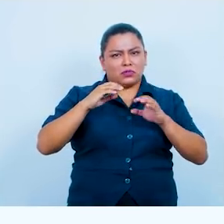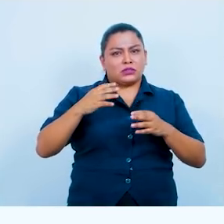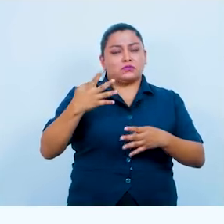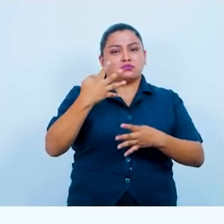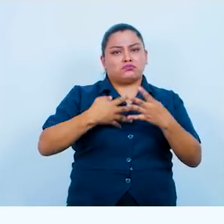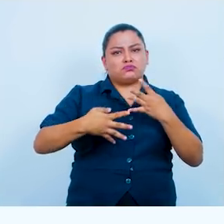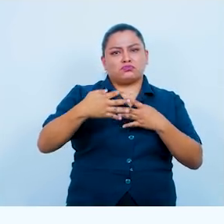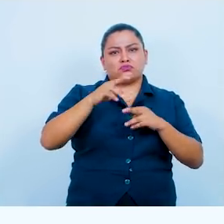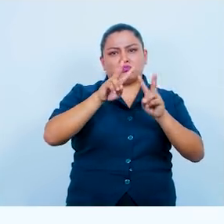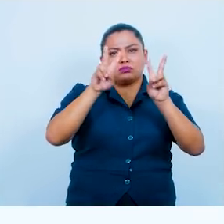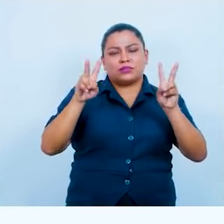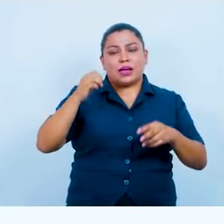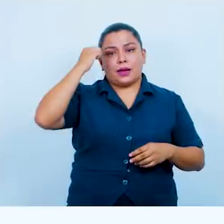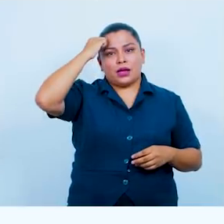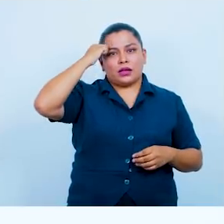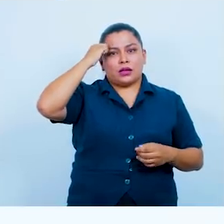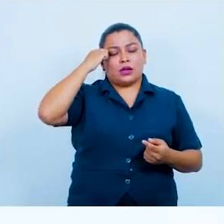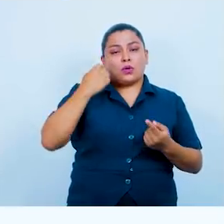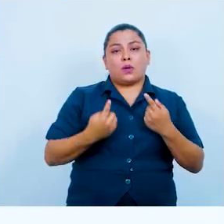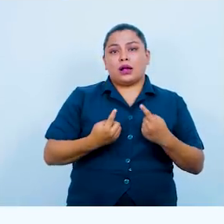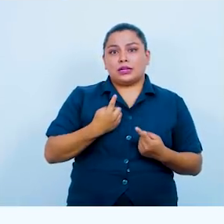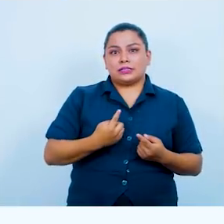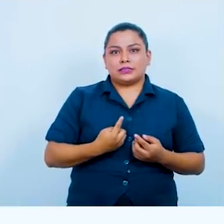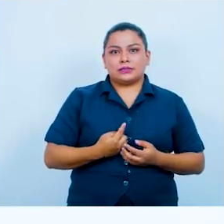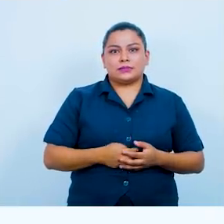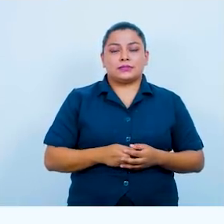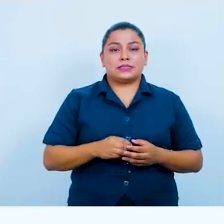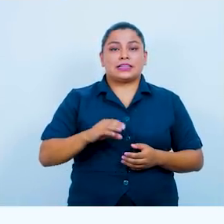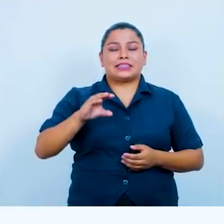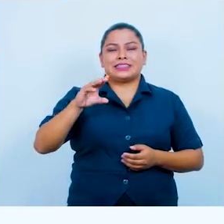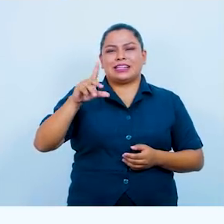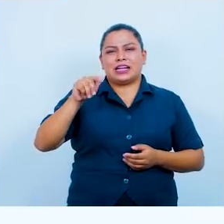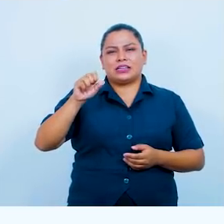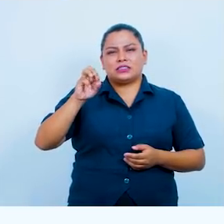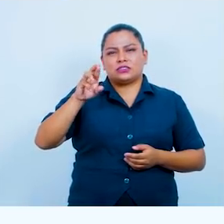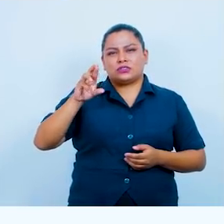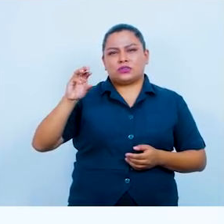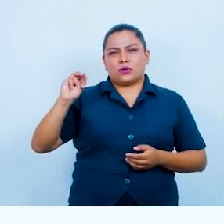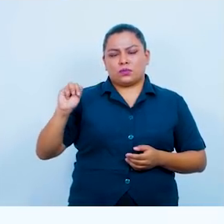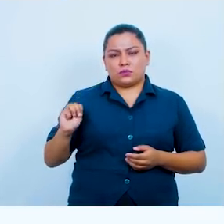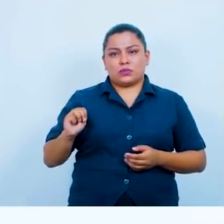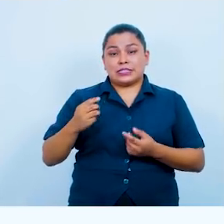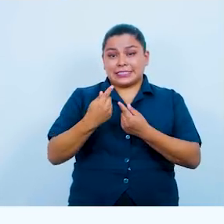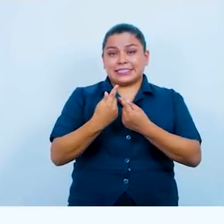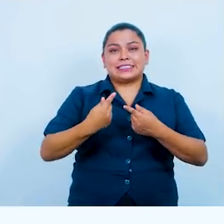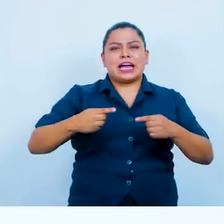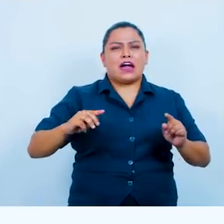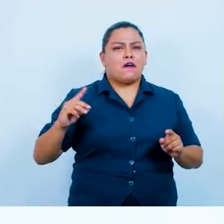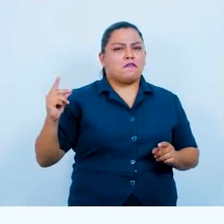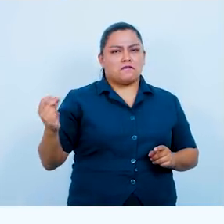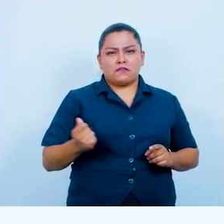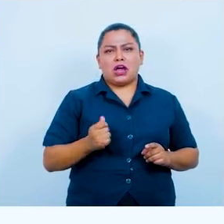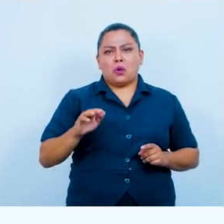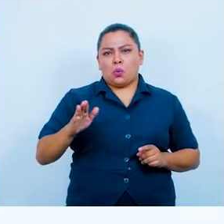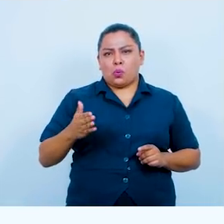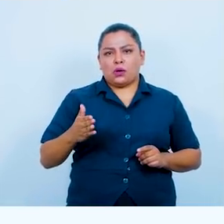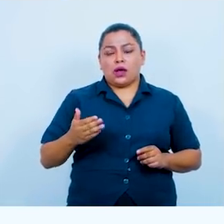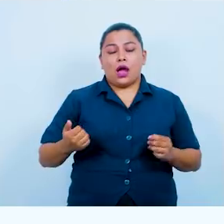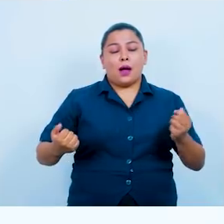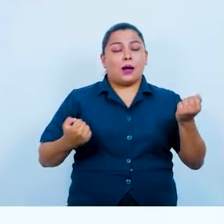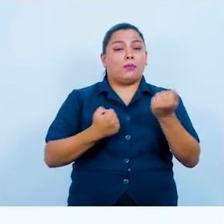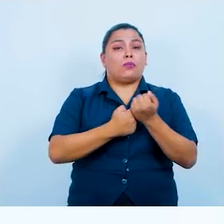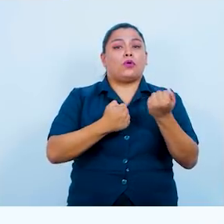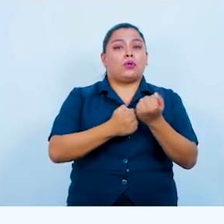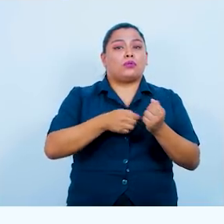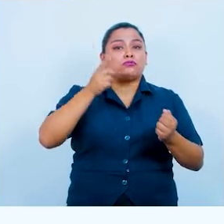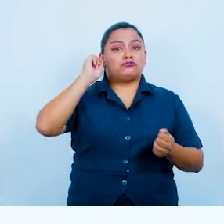de aprendizaje. Estas son Google Classroom. Es una herramienta gratuita y sencilla que ayuda a los